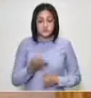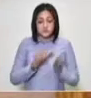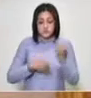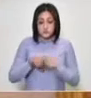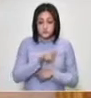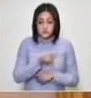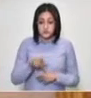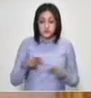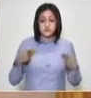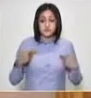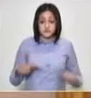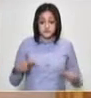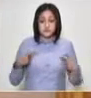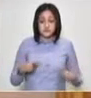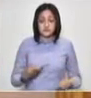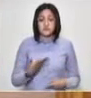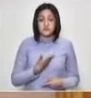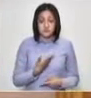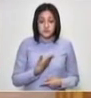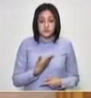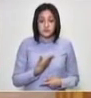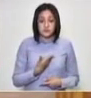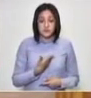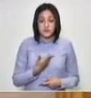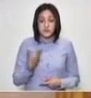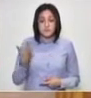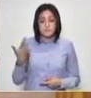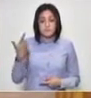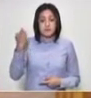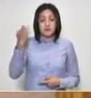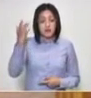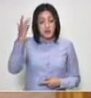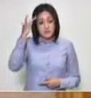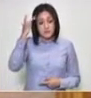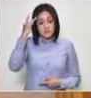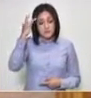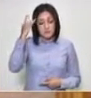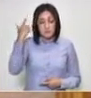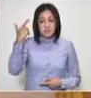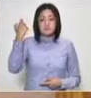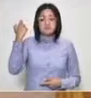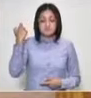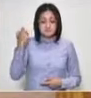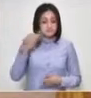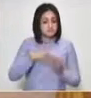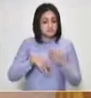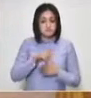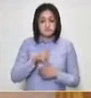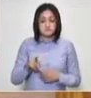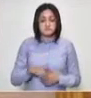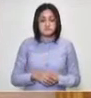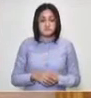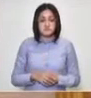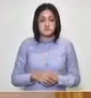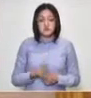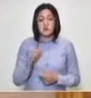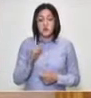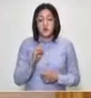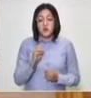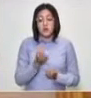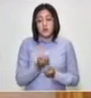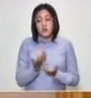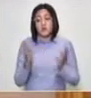todas ellas presentan un disparo en la cabeza, que fue utilizadas armas, una o